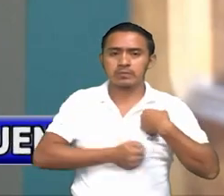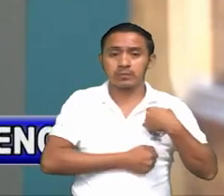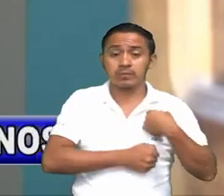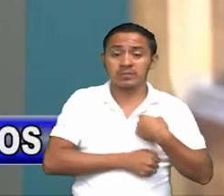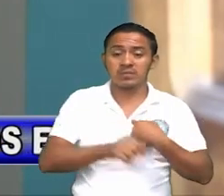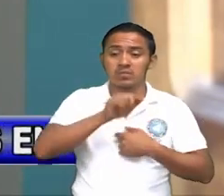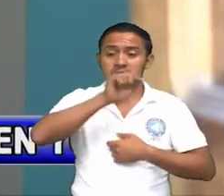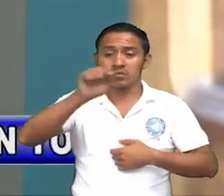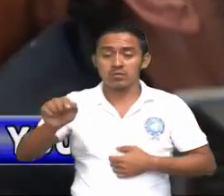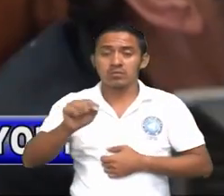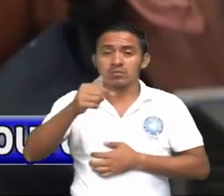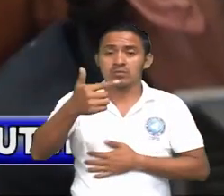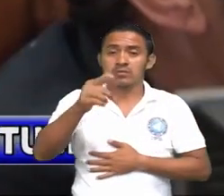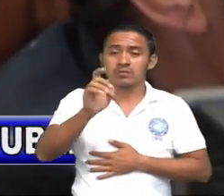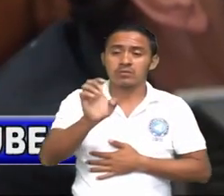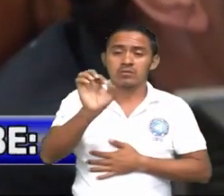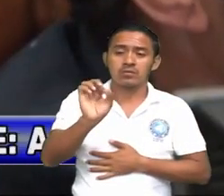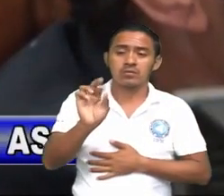georgianos.